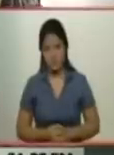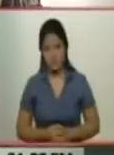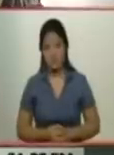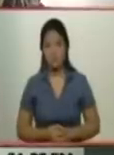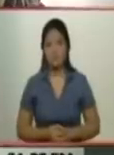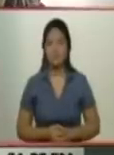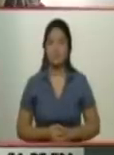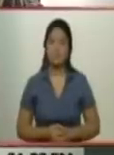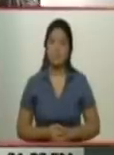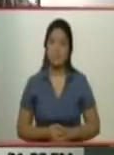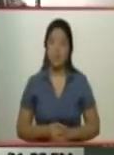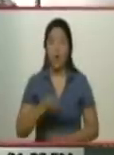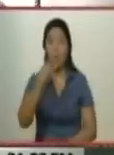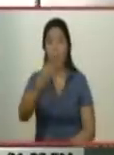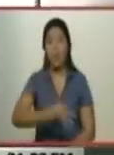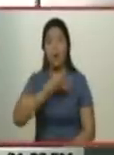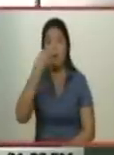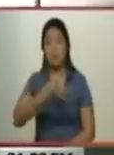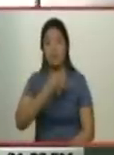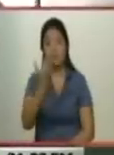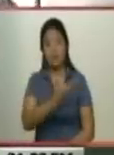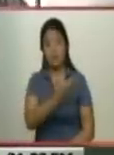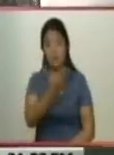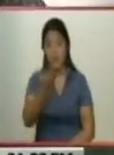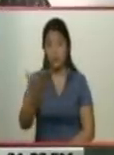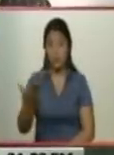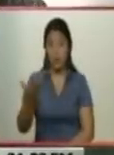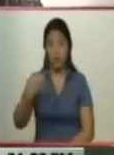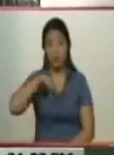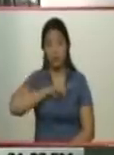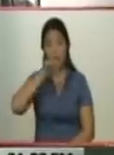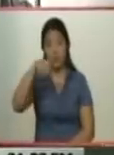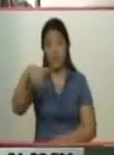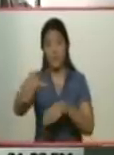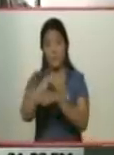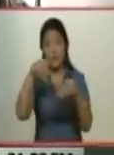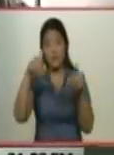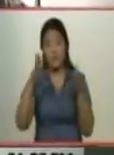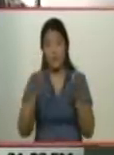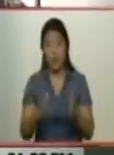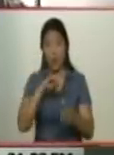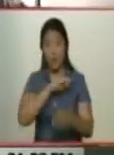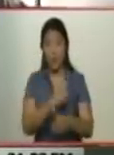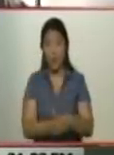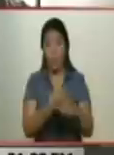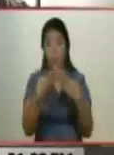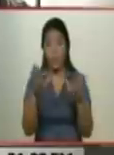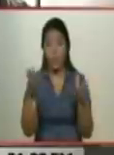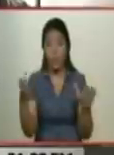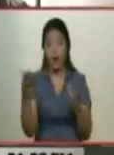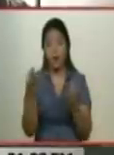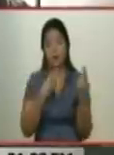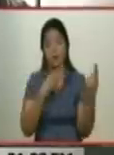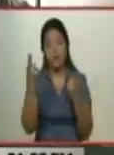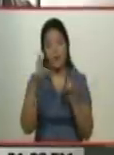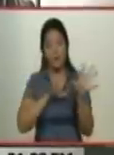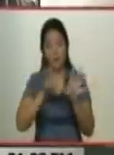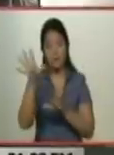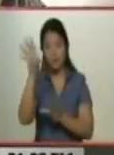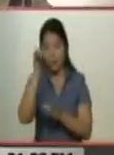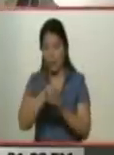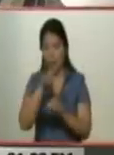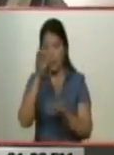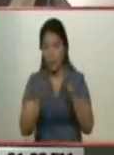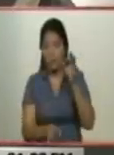ministro Muy buenas tardes a todos y a todas estamos desde el Ministerio del poder popular para las relaciones interiores justicia y